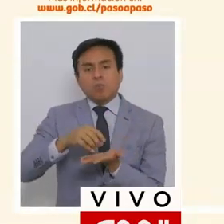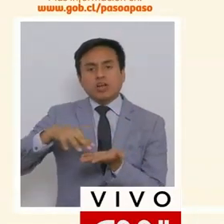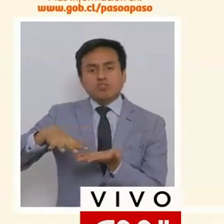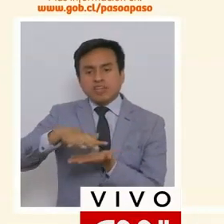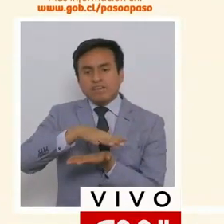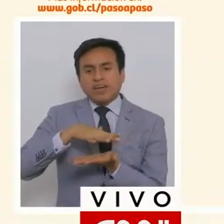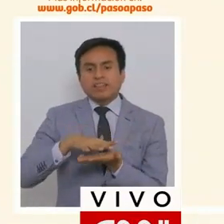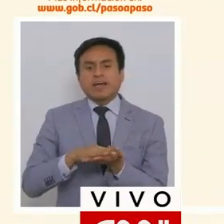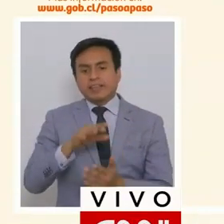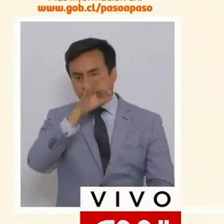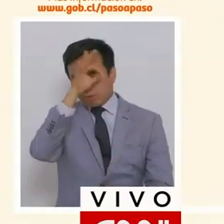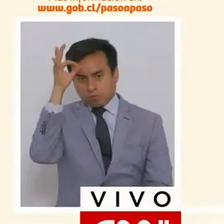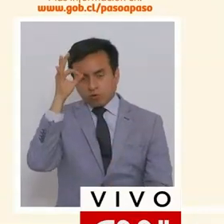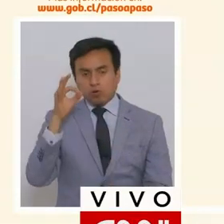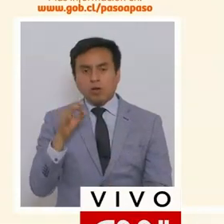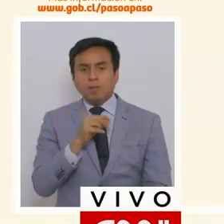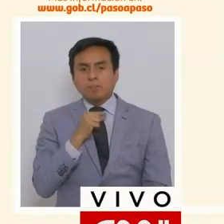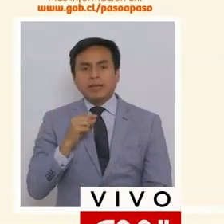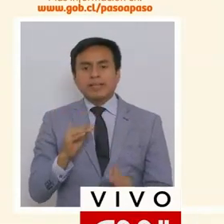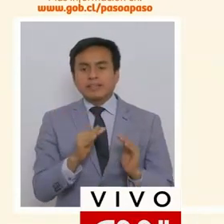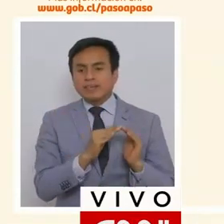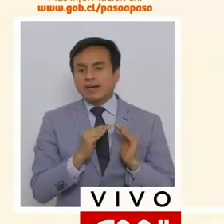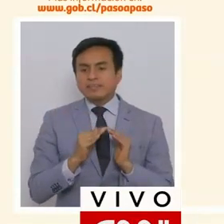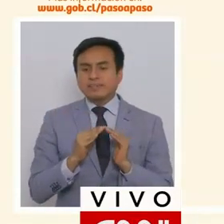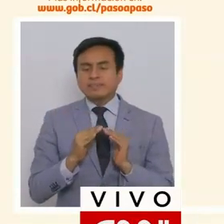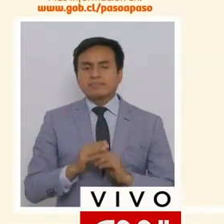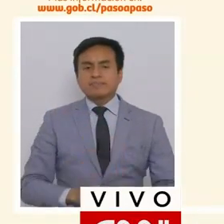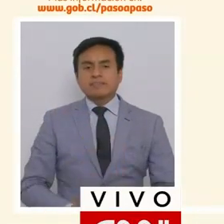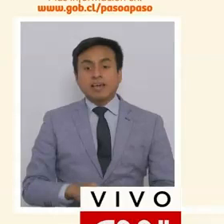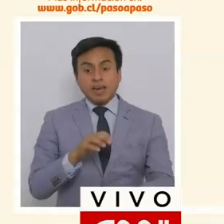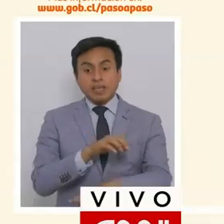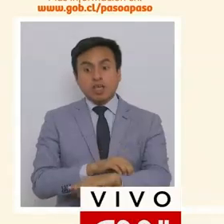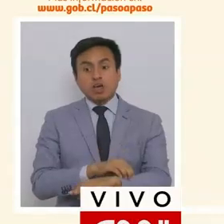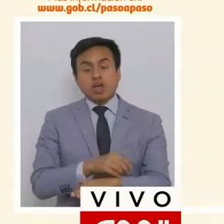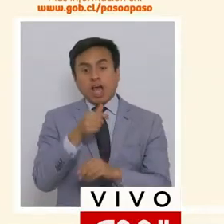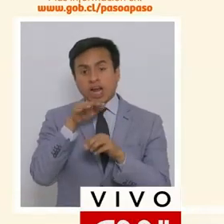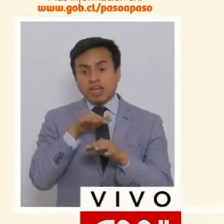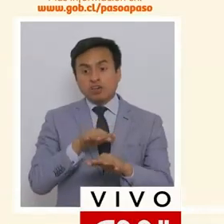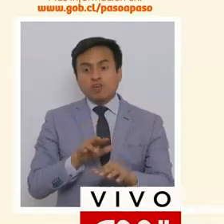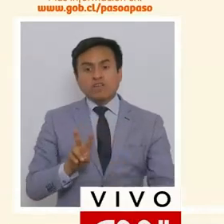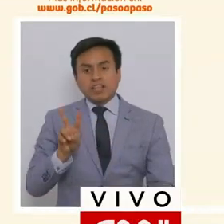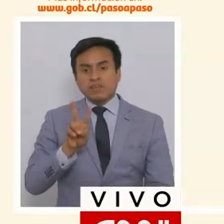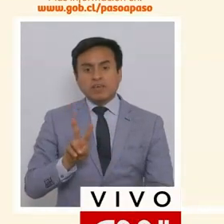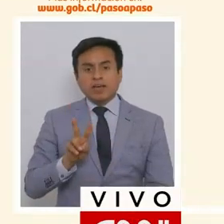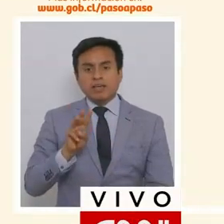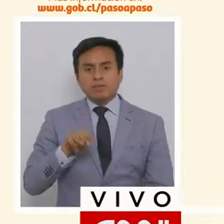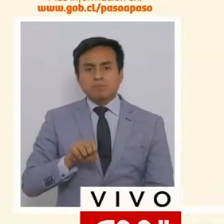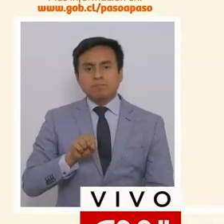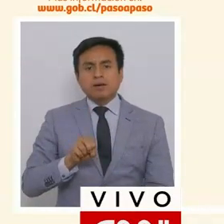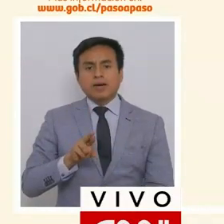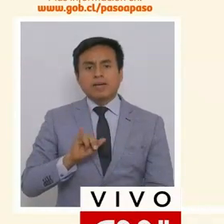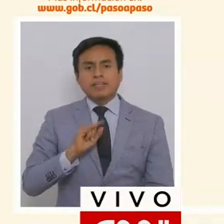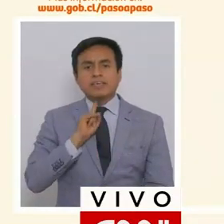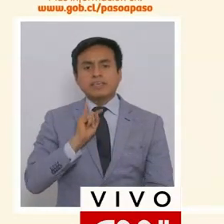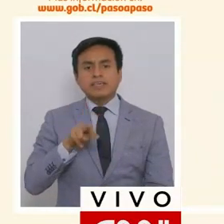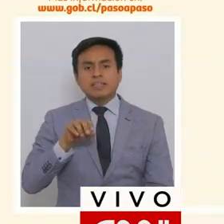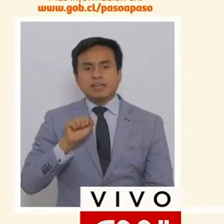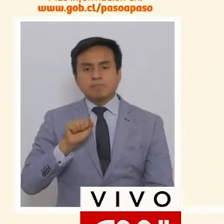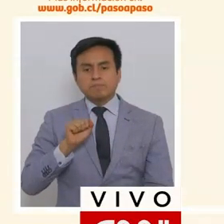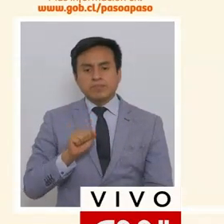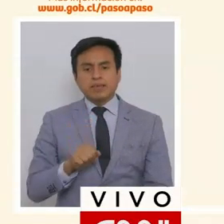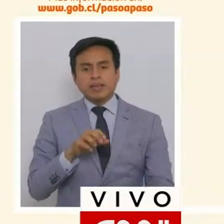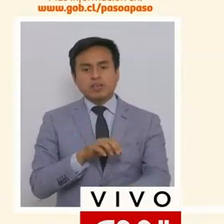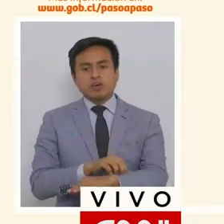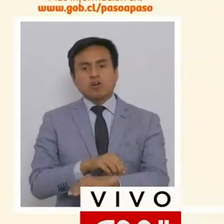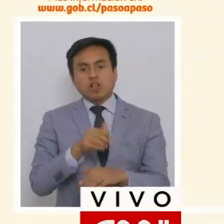Saavedra, Temuco, Padre Las Casas. En la región de Los Ríos, Valdivia, Mariquina. En